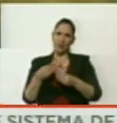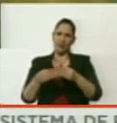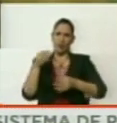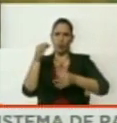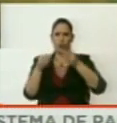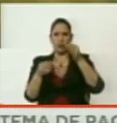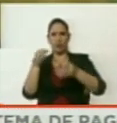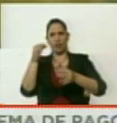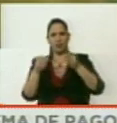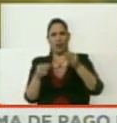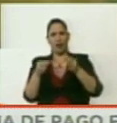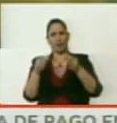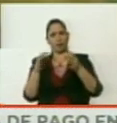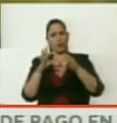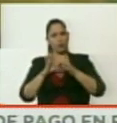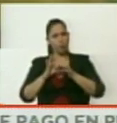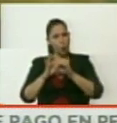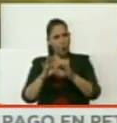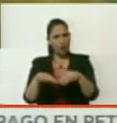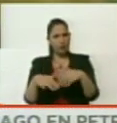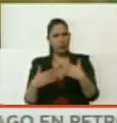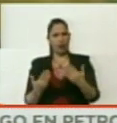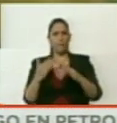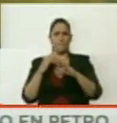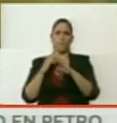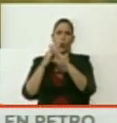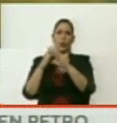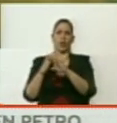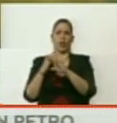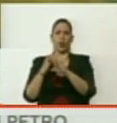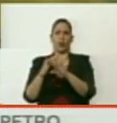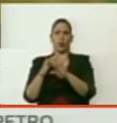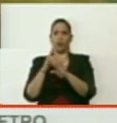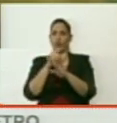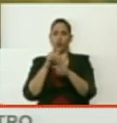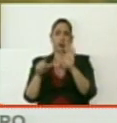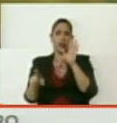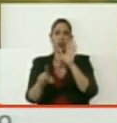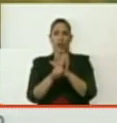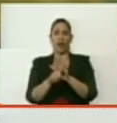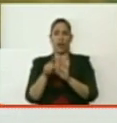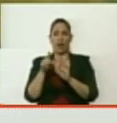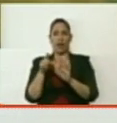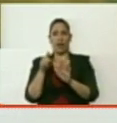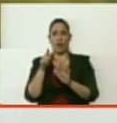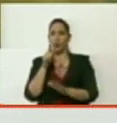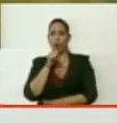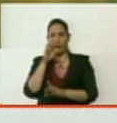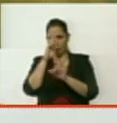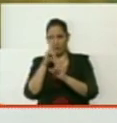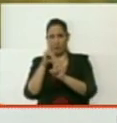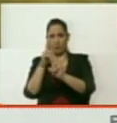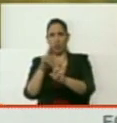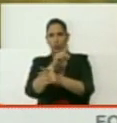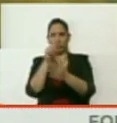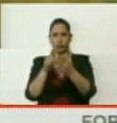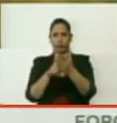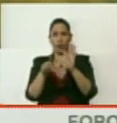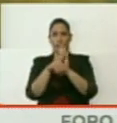judicializar, de formalizar el bloqueo que es ilegal, está en desapego absoluto del